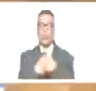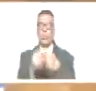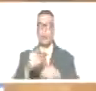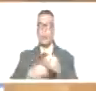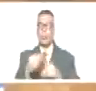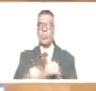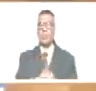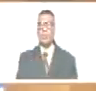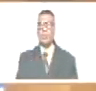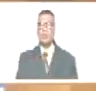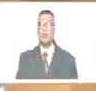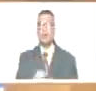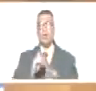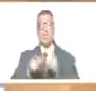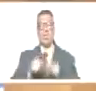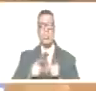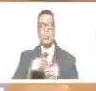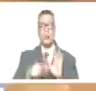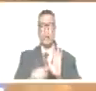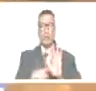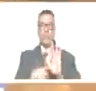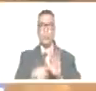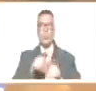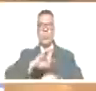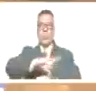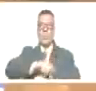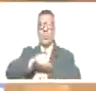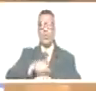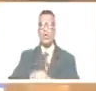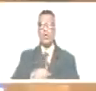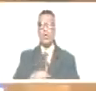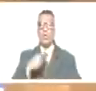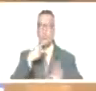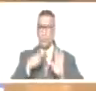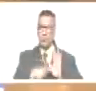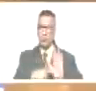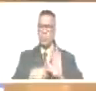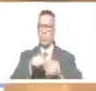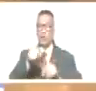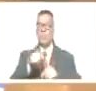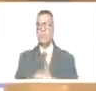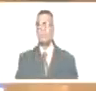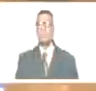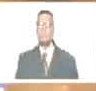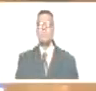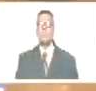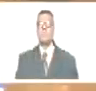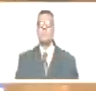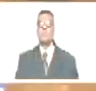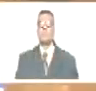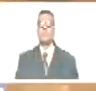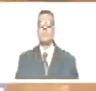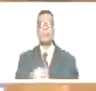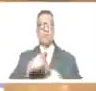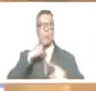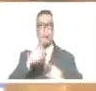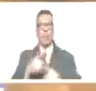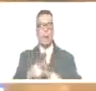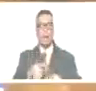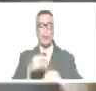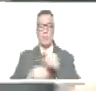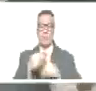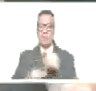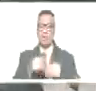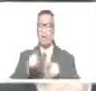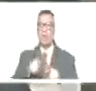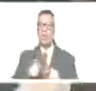Cada vez que nos ha tocado enfrentar hechos de corrupción, los enfrentamos. Le damos el tratamiento adecuado,